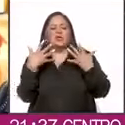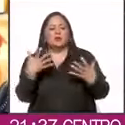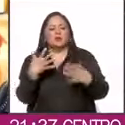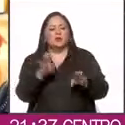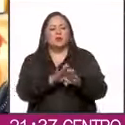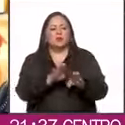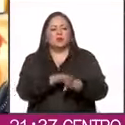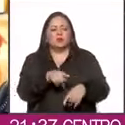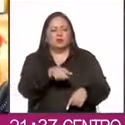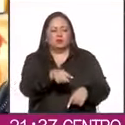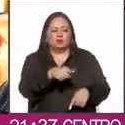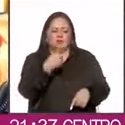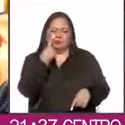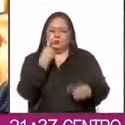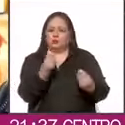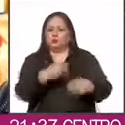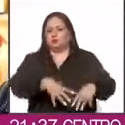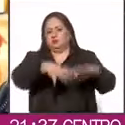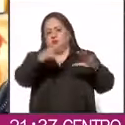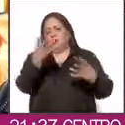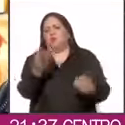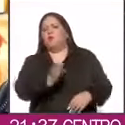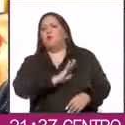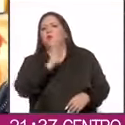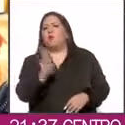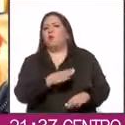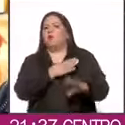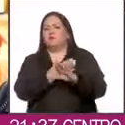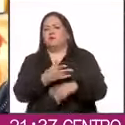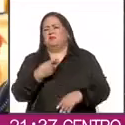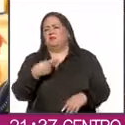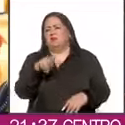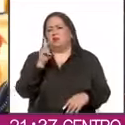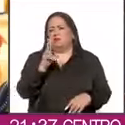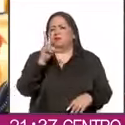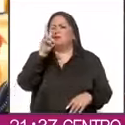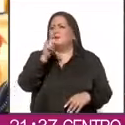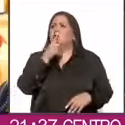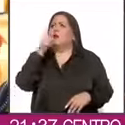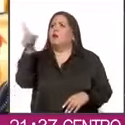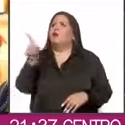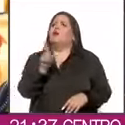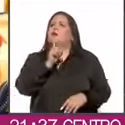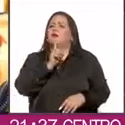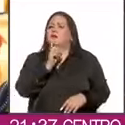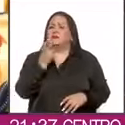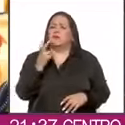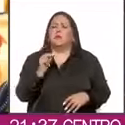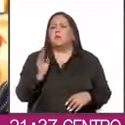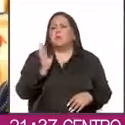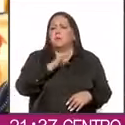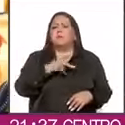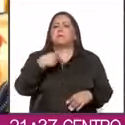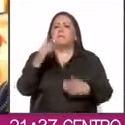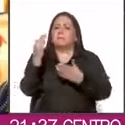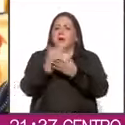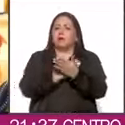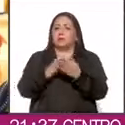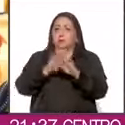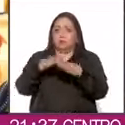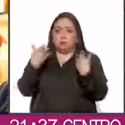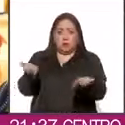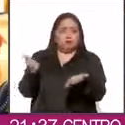encontrar una pila de cadáveres. No les pido que callen ante lo que se hace mal, menos que